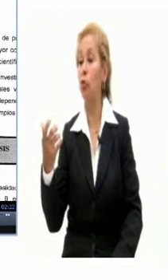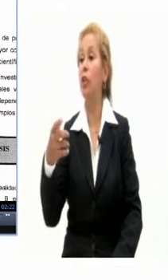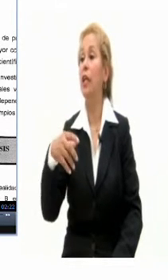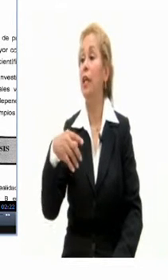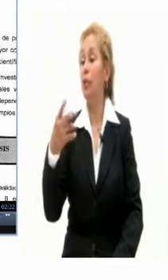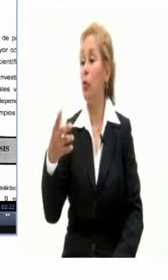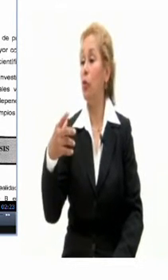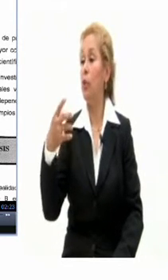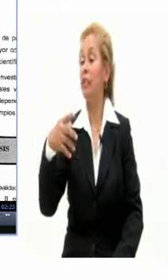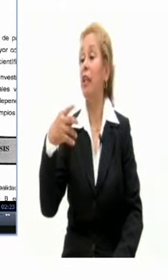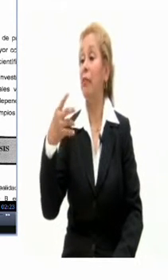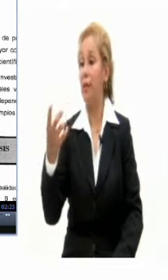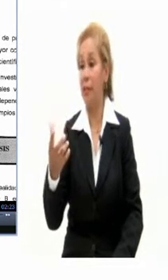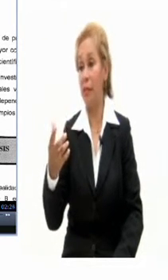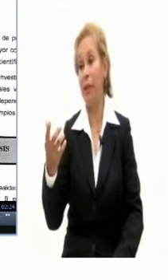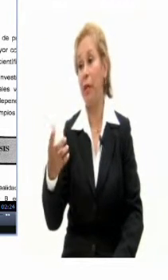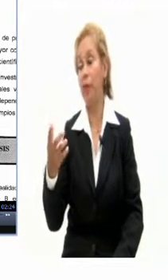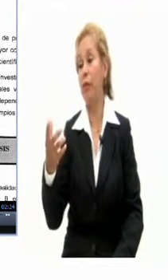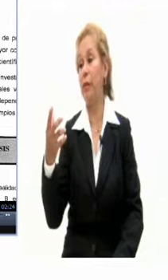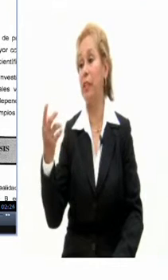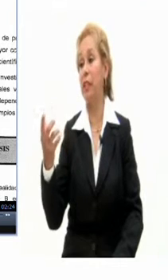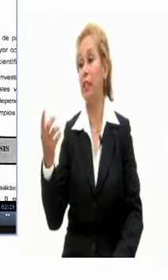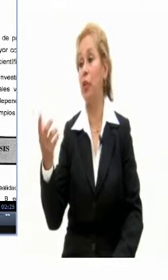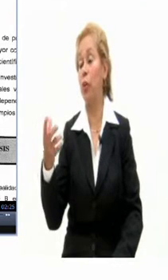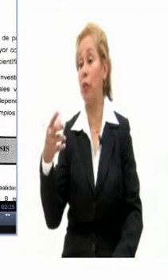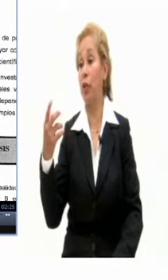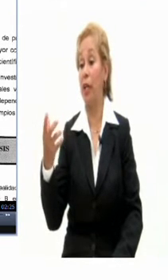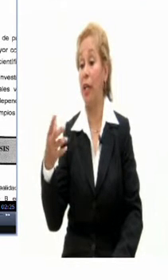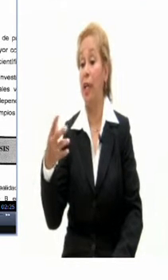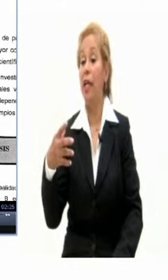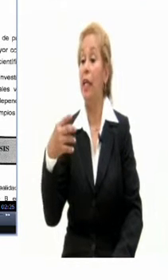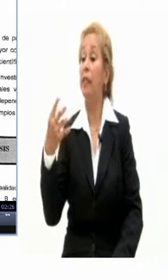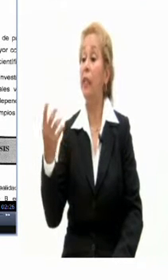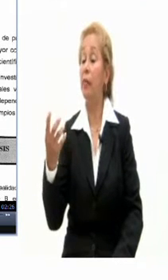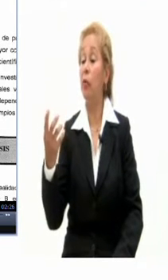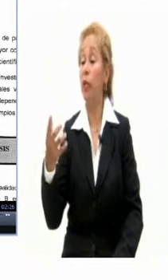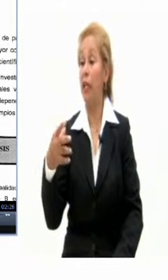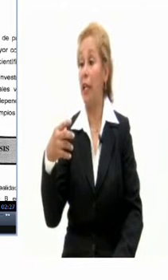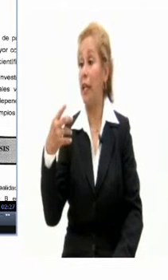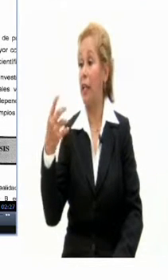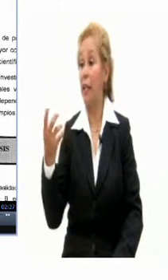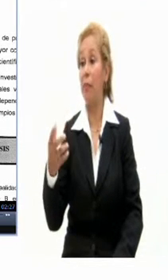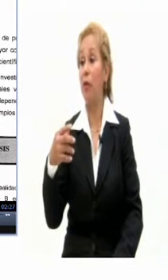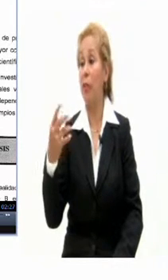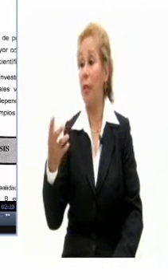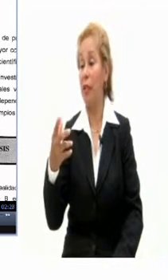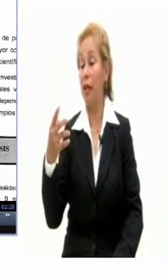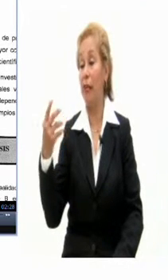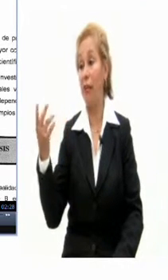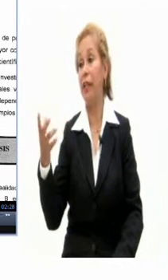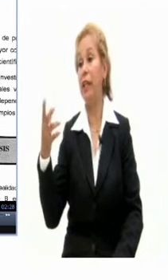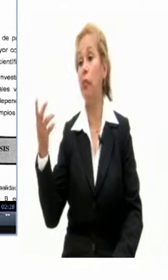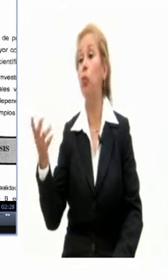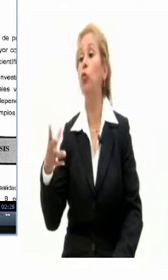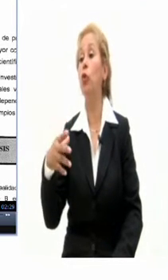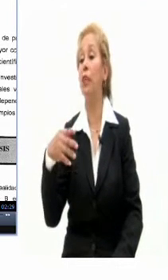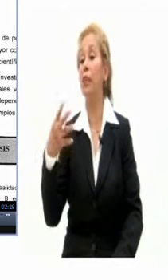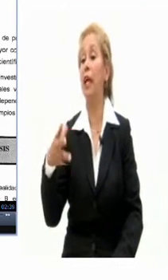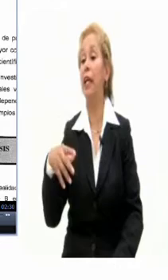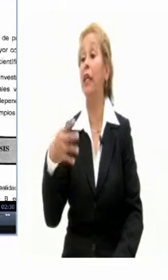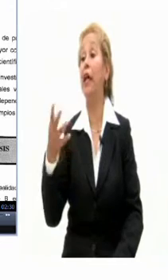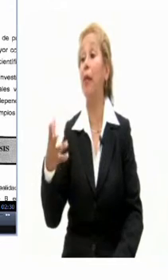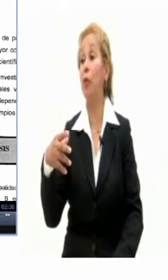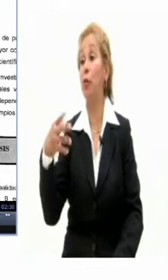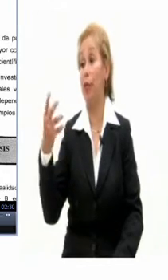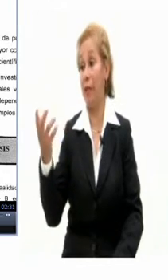nosotros podamos, ¿no? Establecer para nuestra investigación, porque entendemos de que la realidad problemática frente al